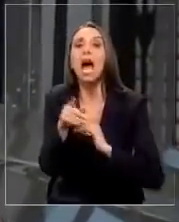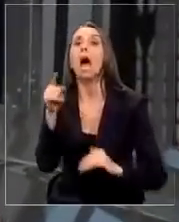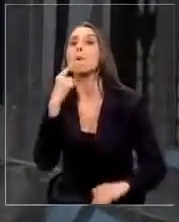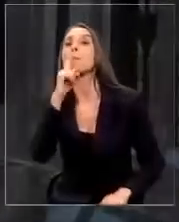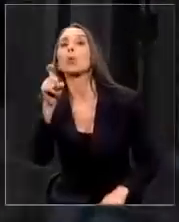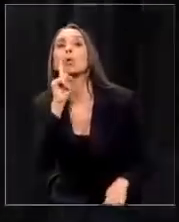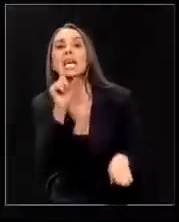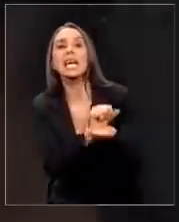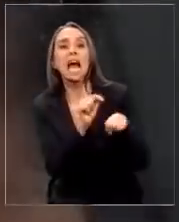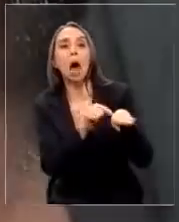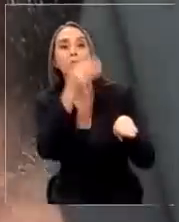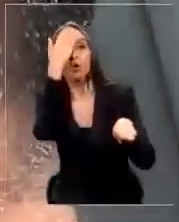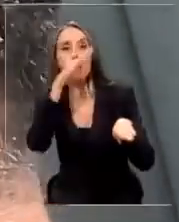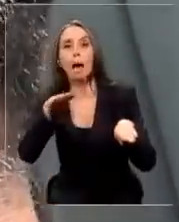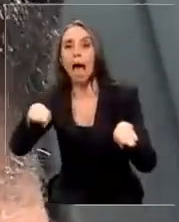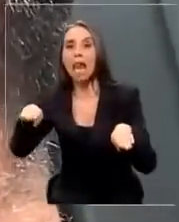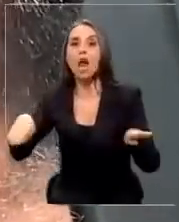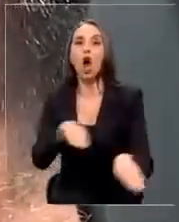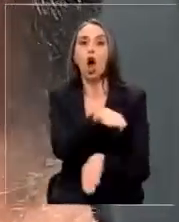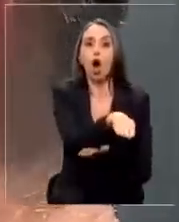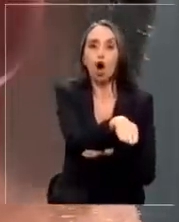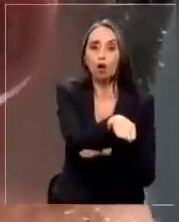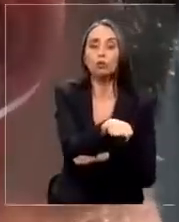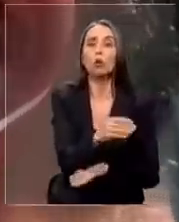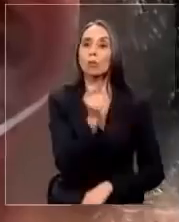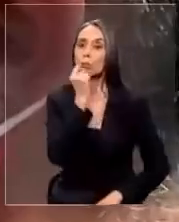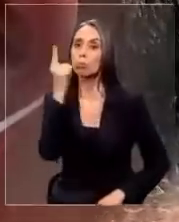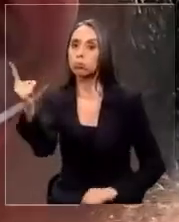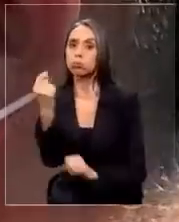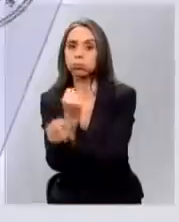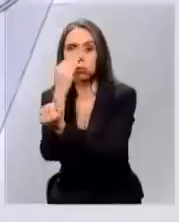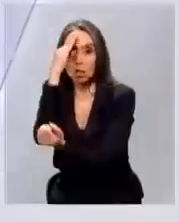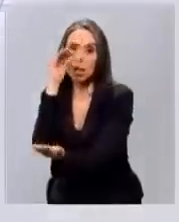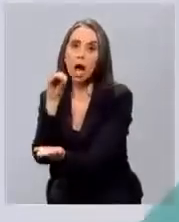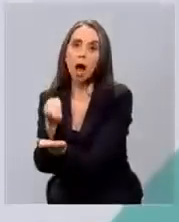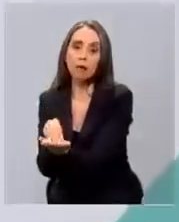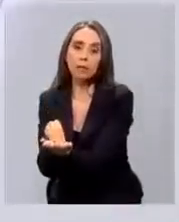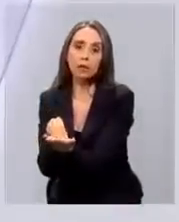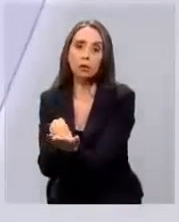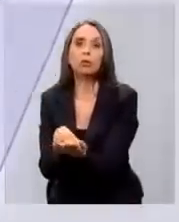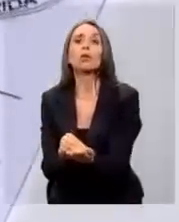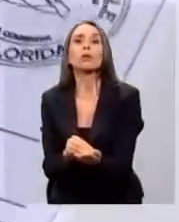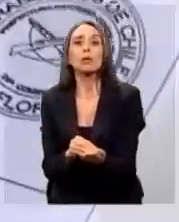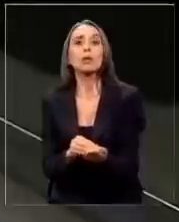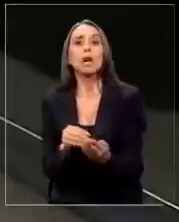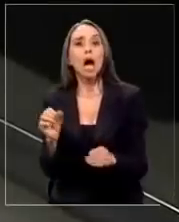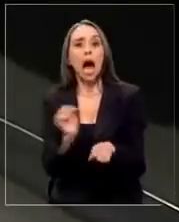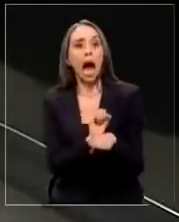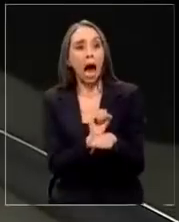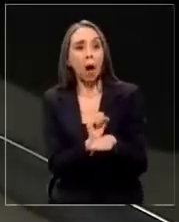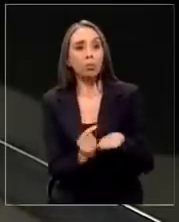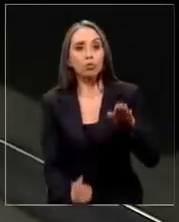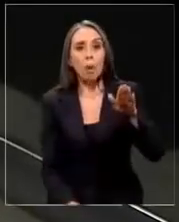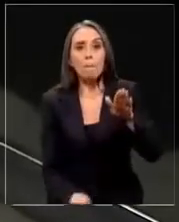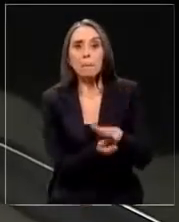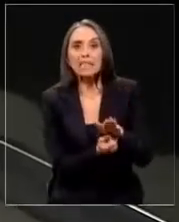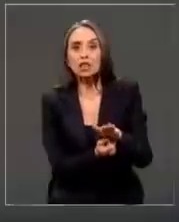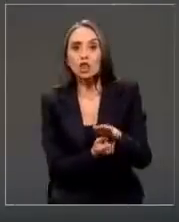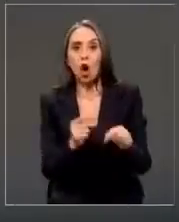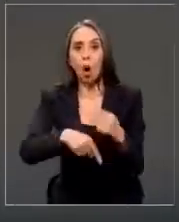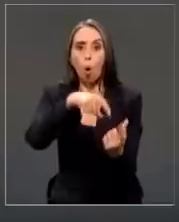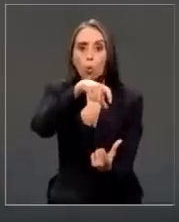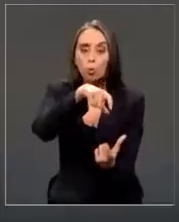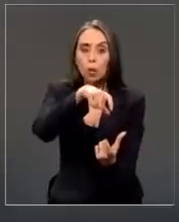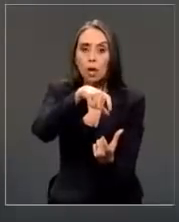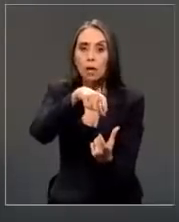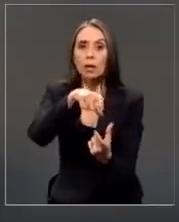este vehículo que está mal estacionado. Es por eso que Luis puso una denuncia a Carabineros por haber sido víctima de que le pincharan su auto. En un hecho que